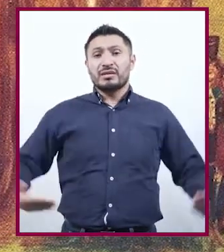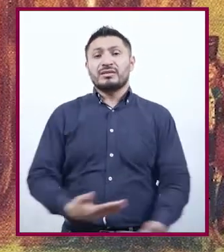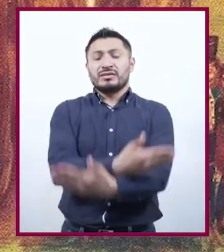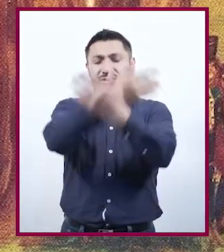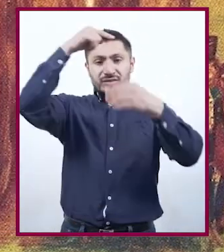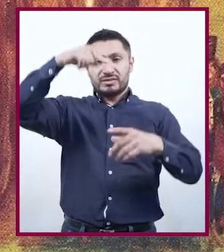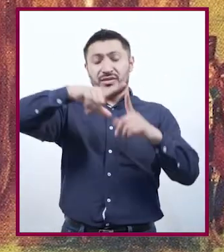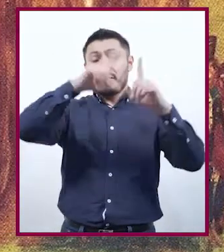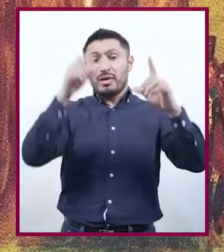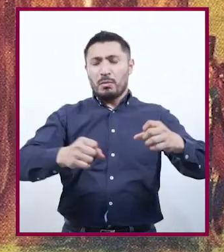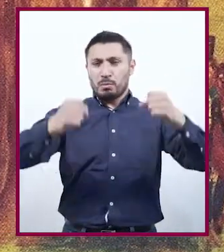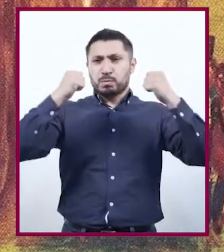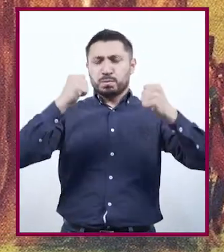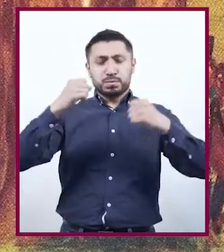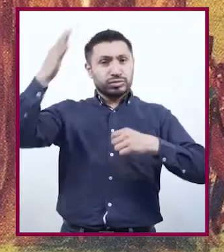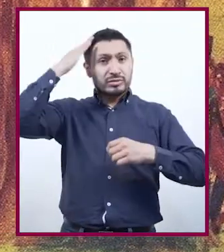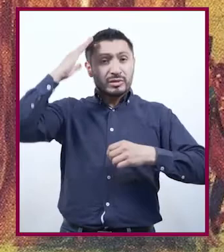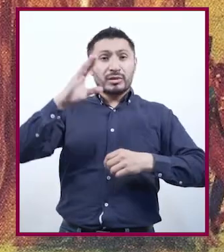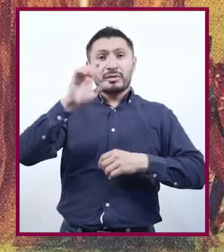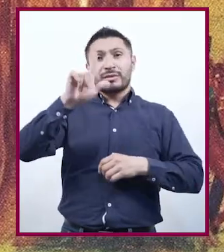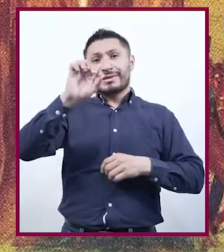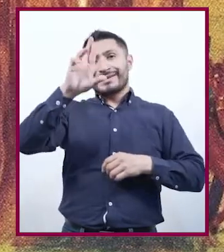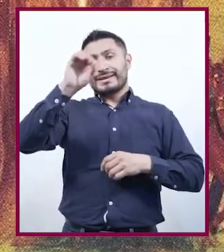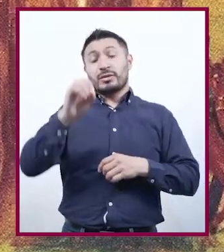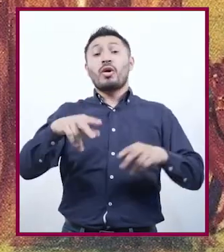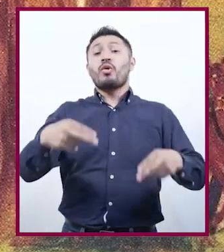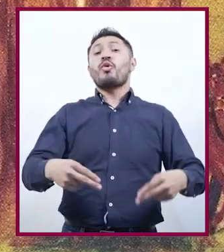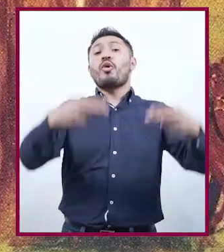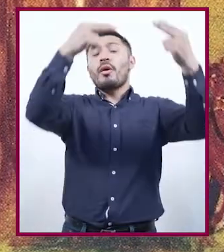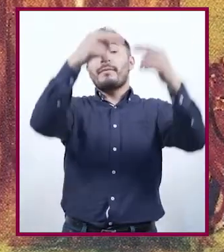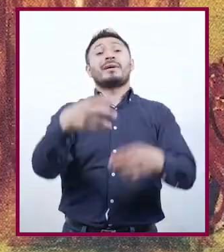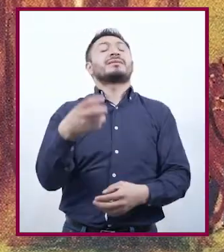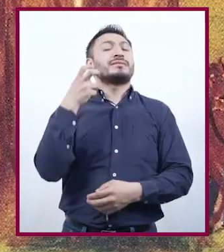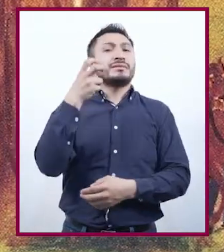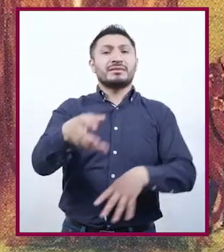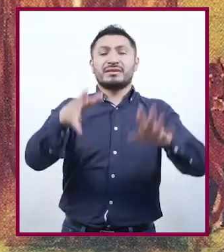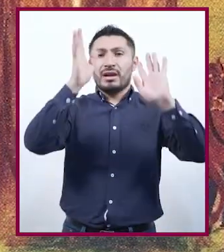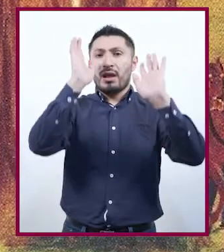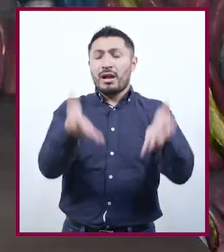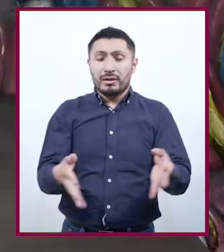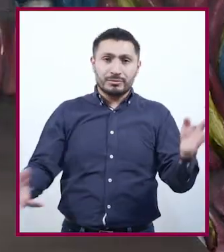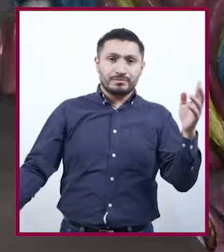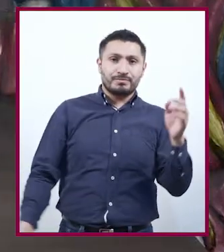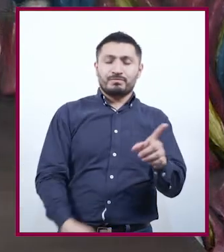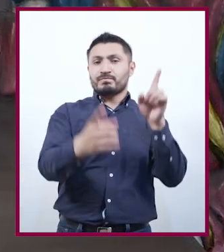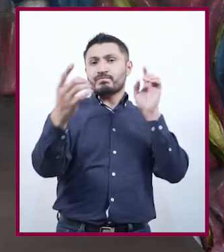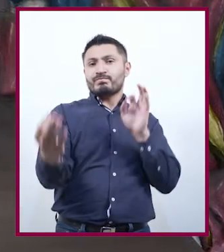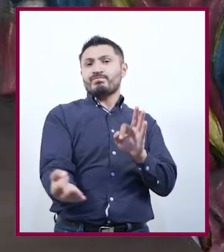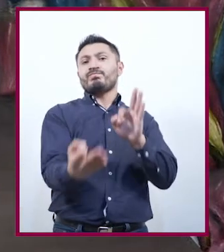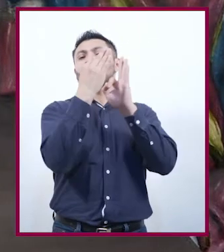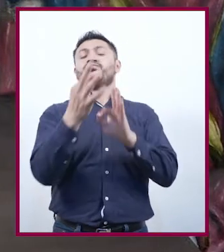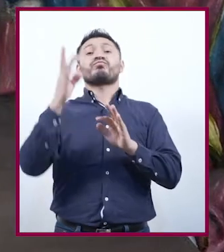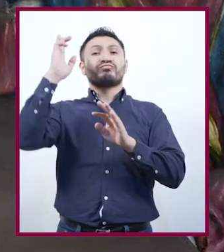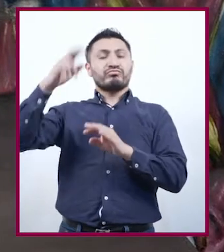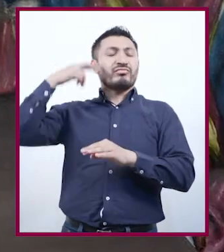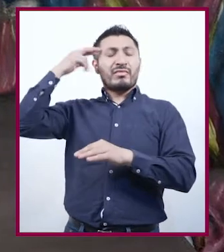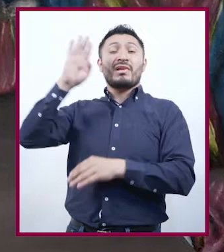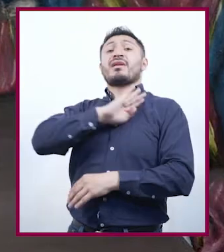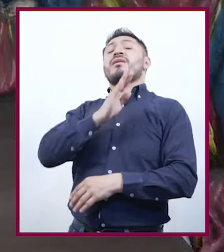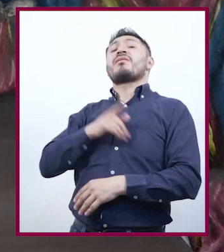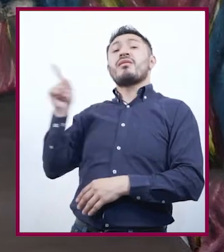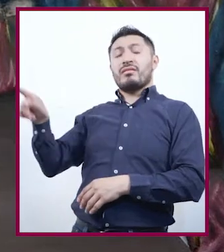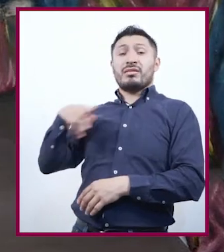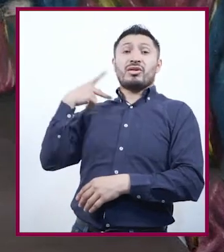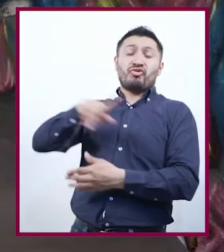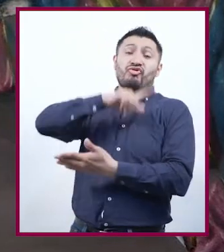de los criollos poderosos que encabezaban el clero y el comercio, quienes para entonces ya estaban enfrentados con la corona